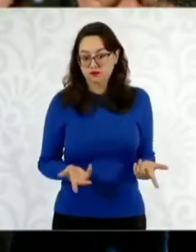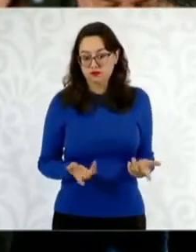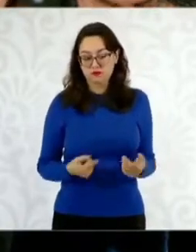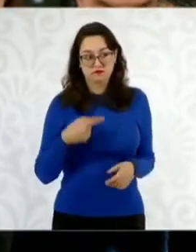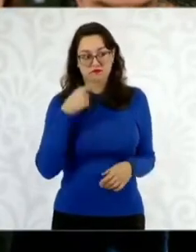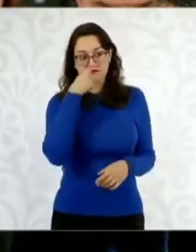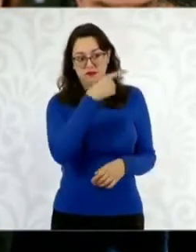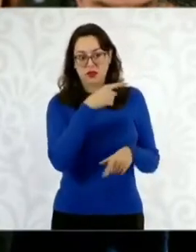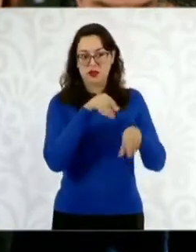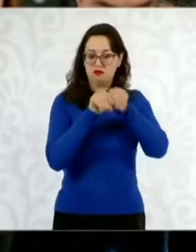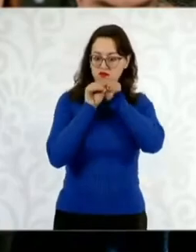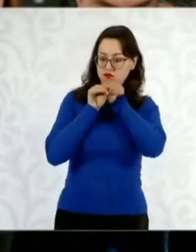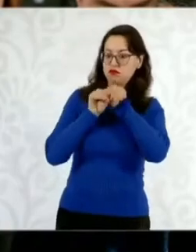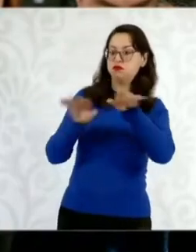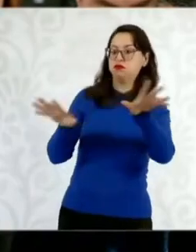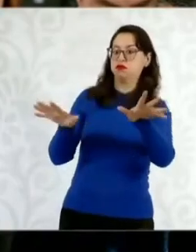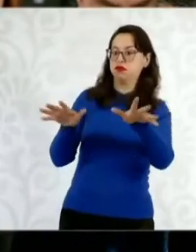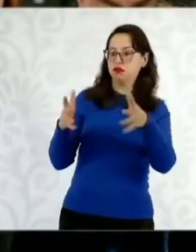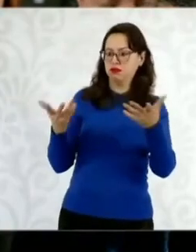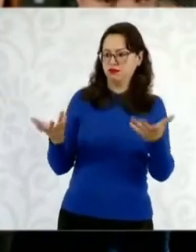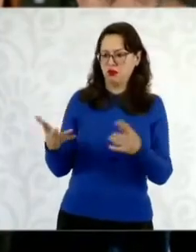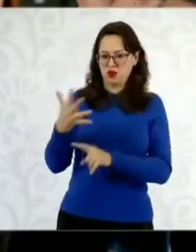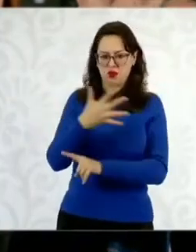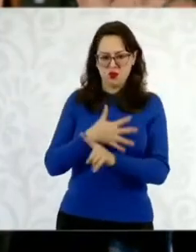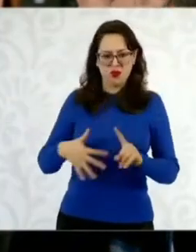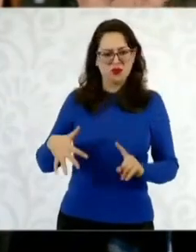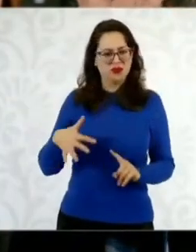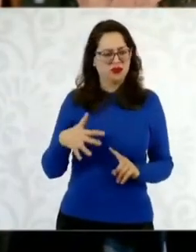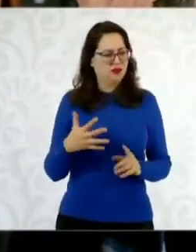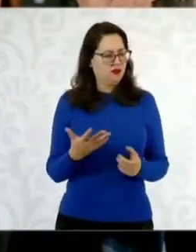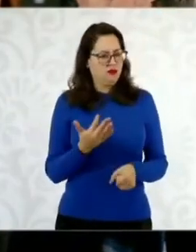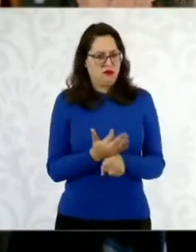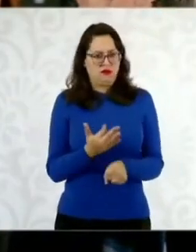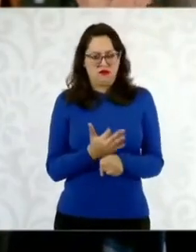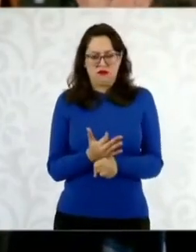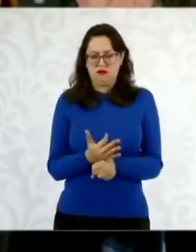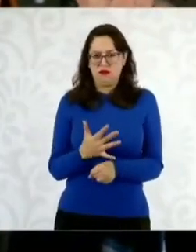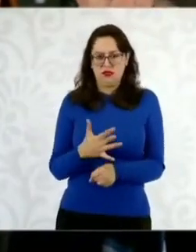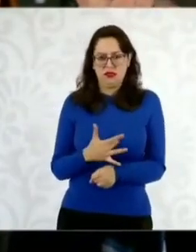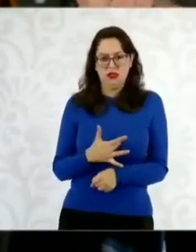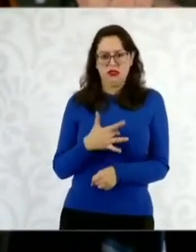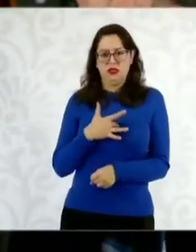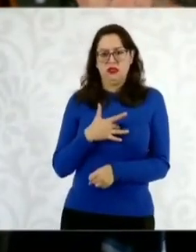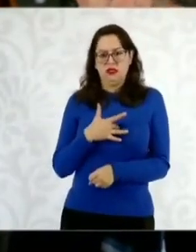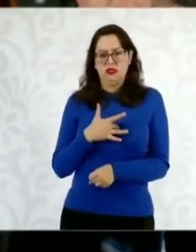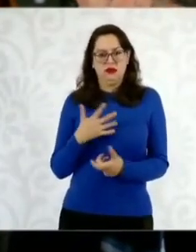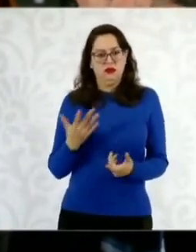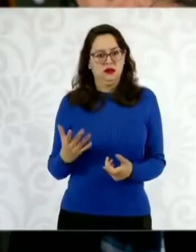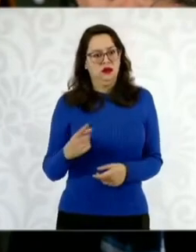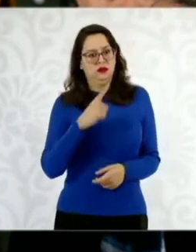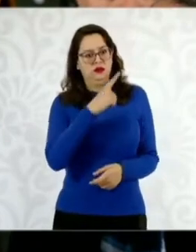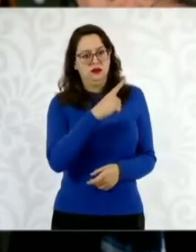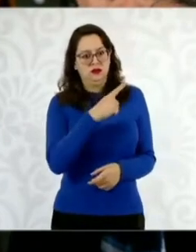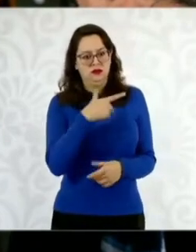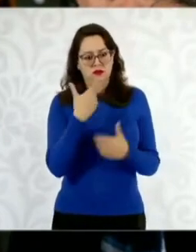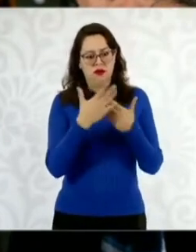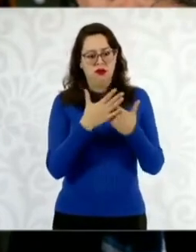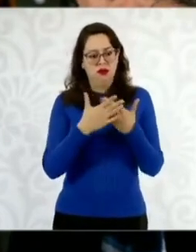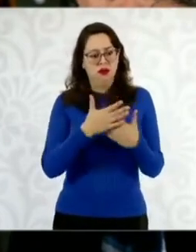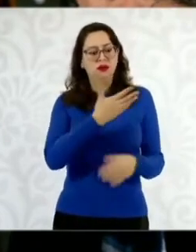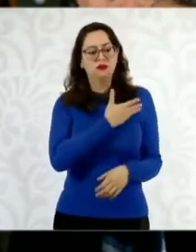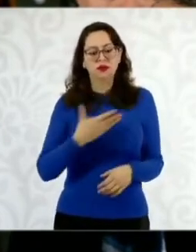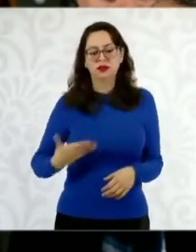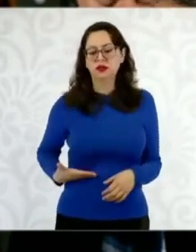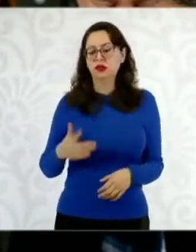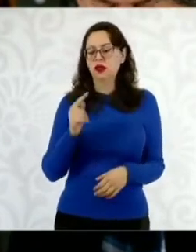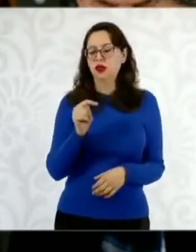este trabajo del fentanilo en un contexto en el cual pues hay una amenaza de parte del futuro